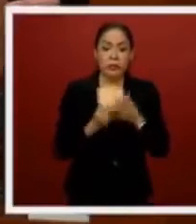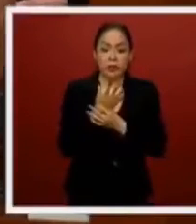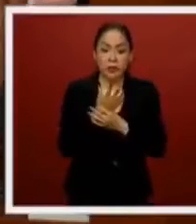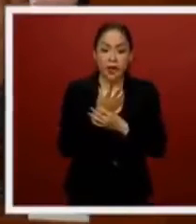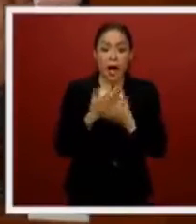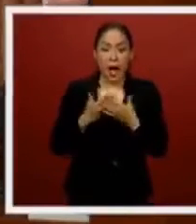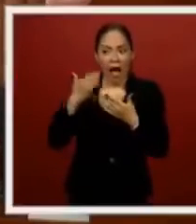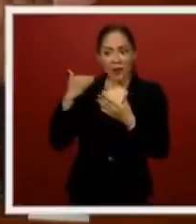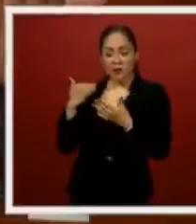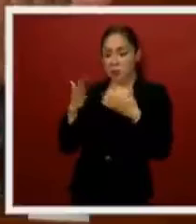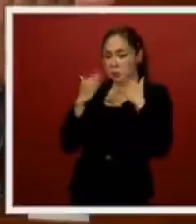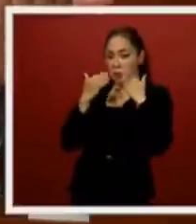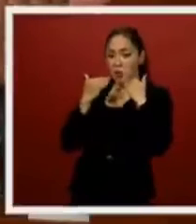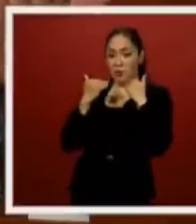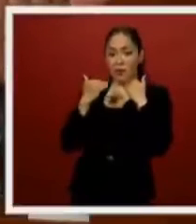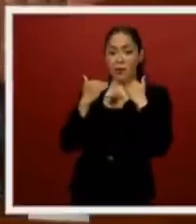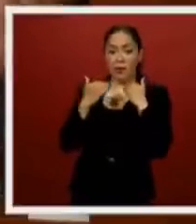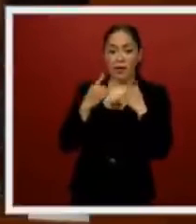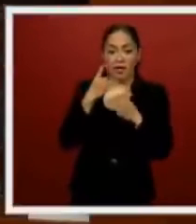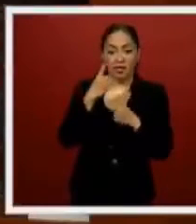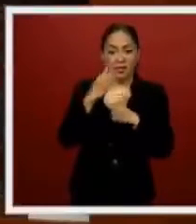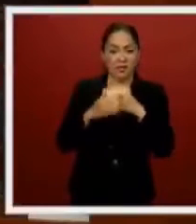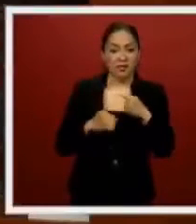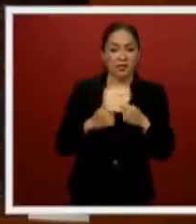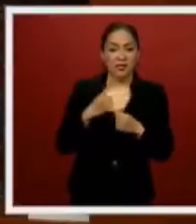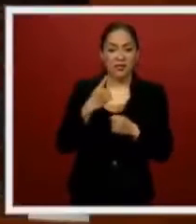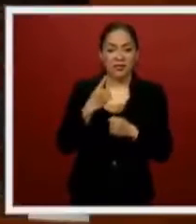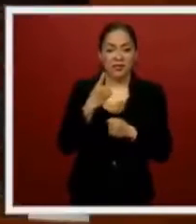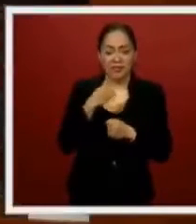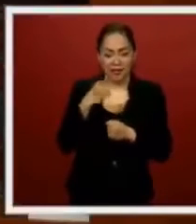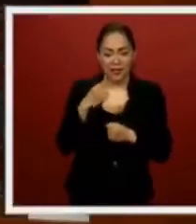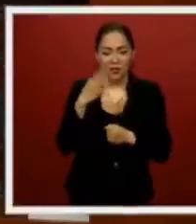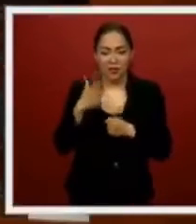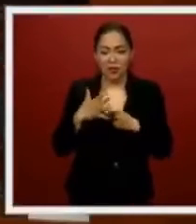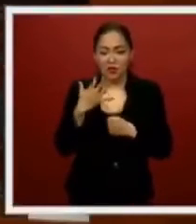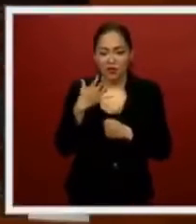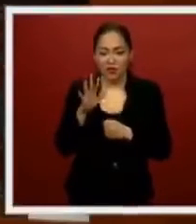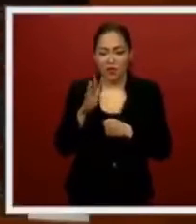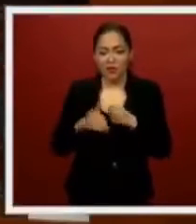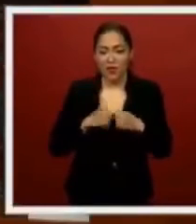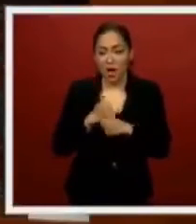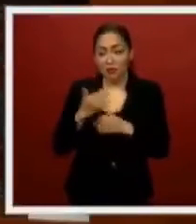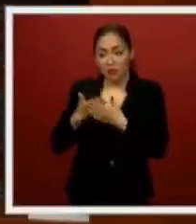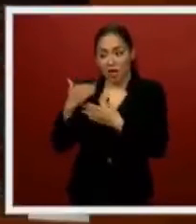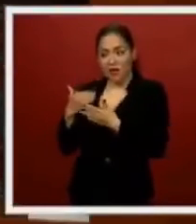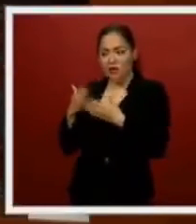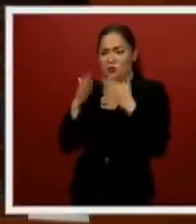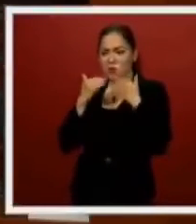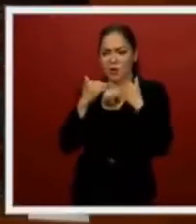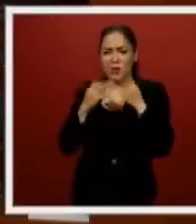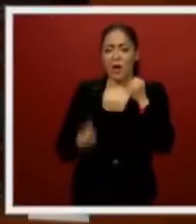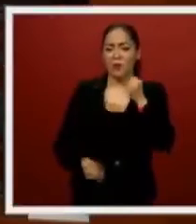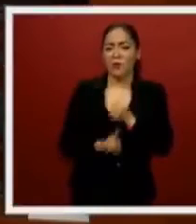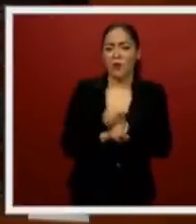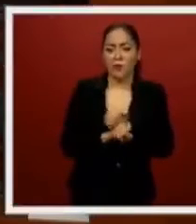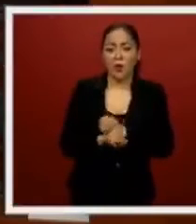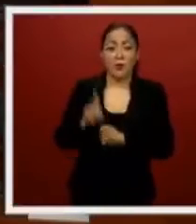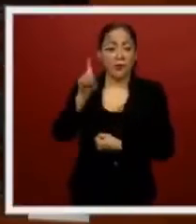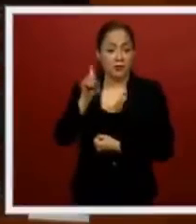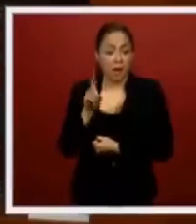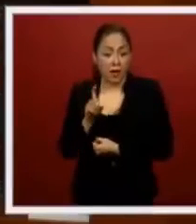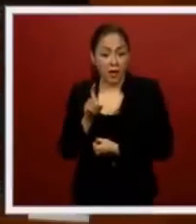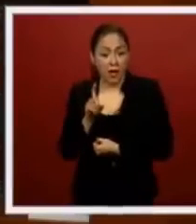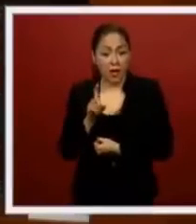existían hace 110 años. Hace 110 años no teníamos problema de agua, no teníamos